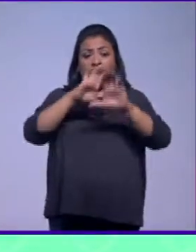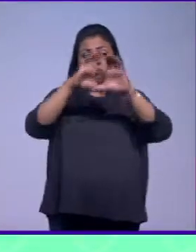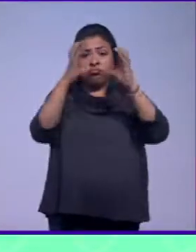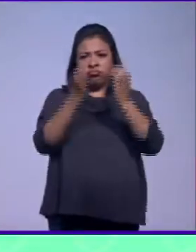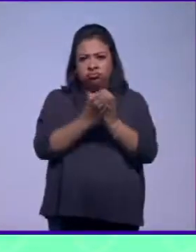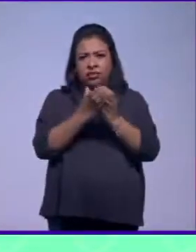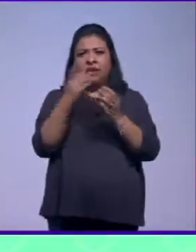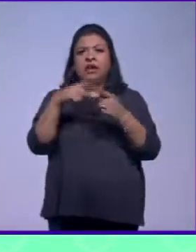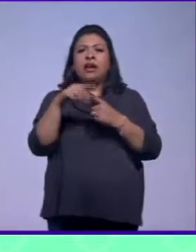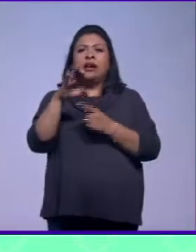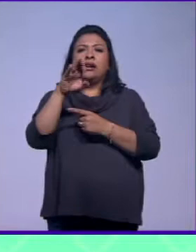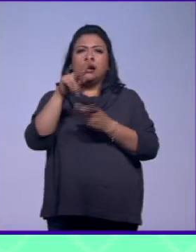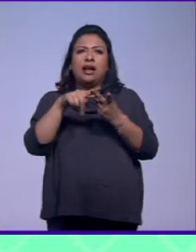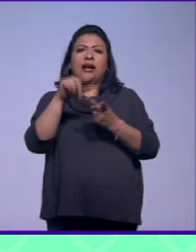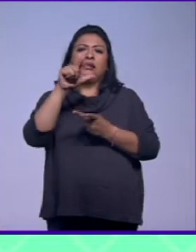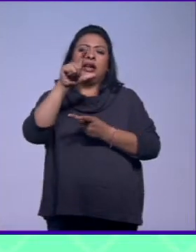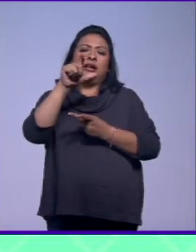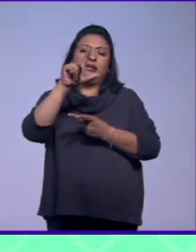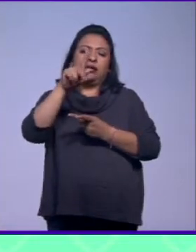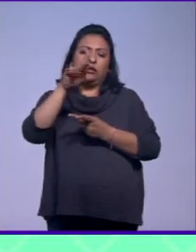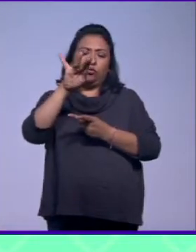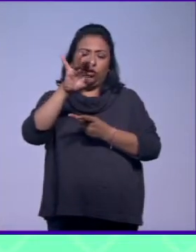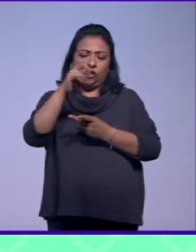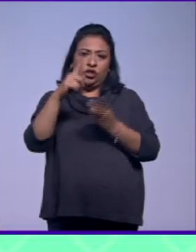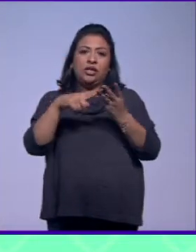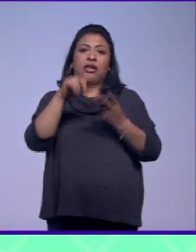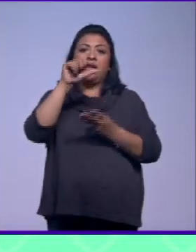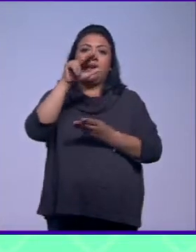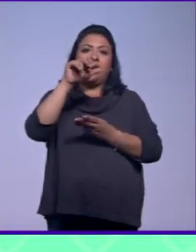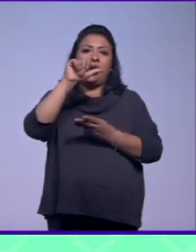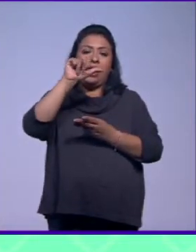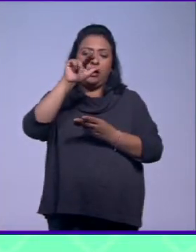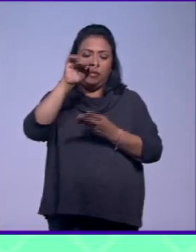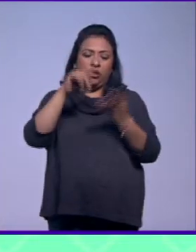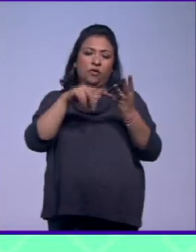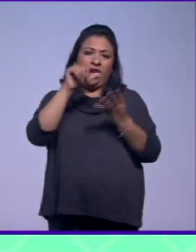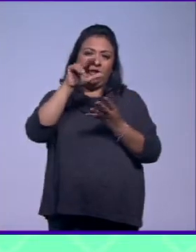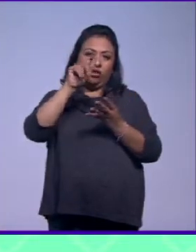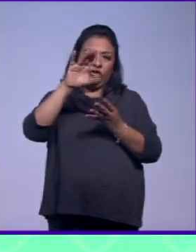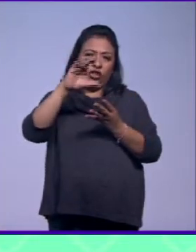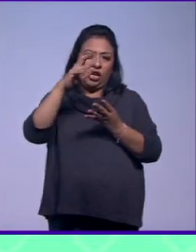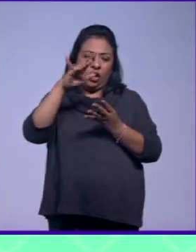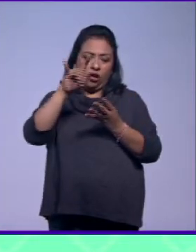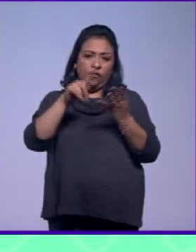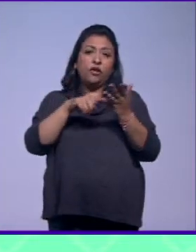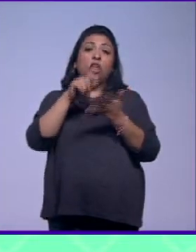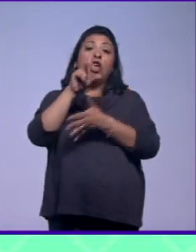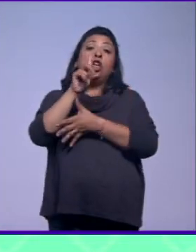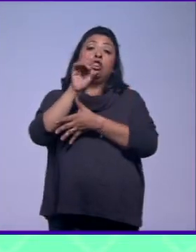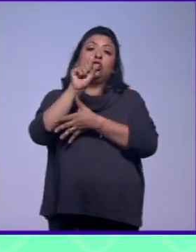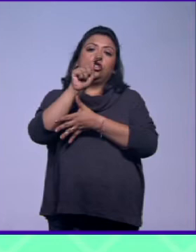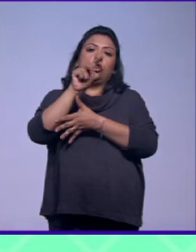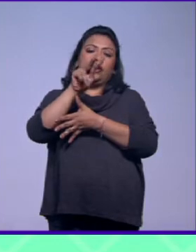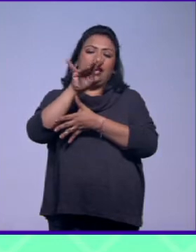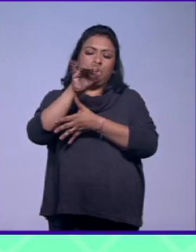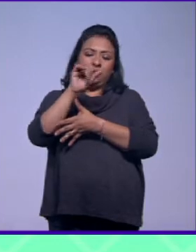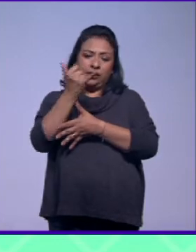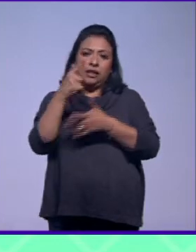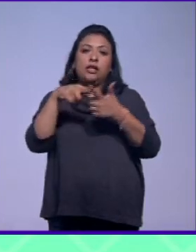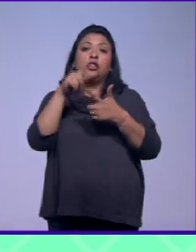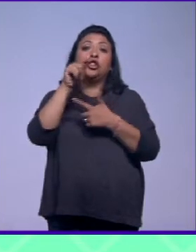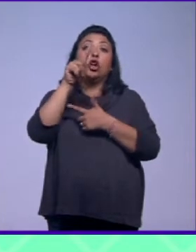tanto cracks como alexander pushkin anna ajmátova antón chéjov fedor dostoievski y leon tolstoi